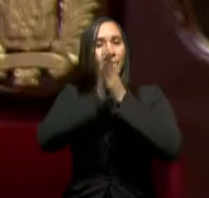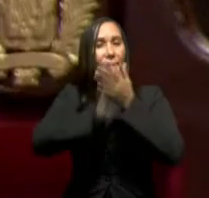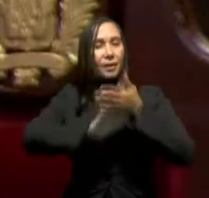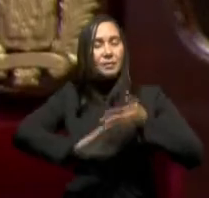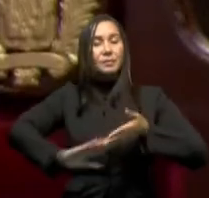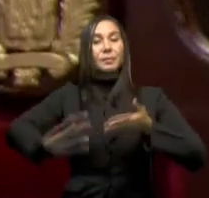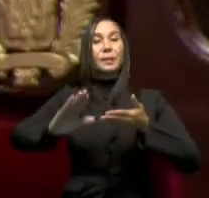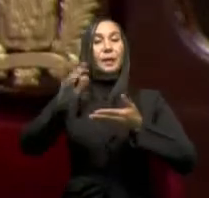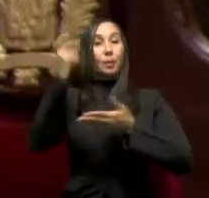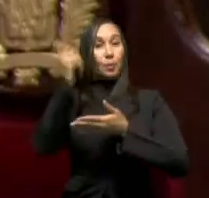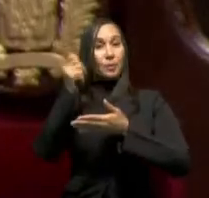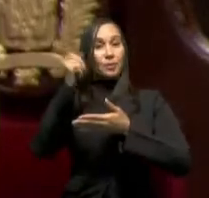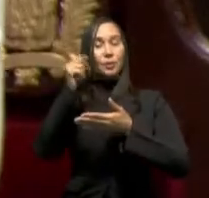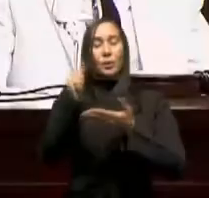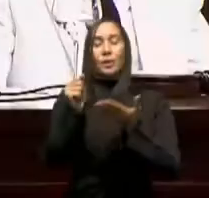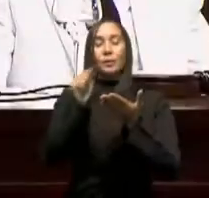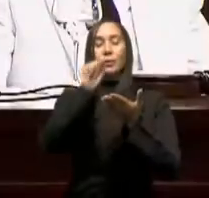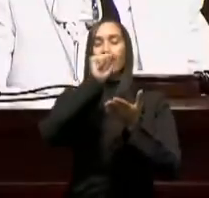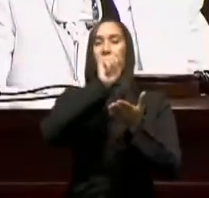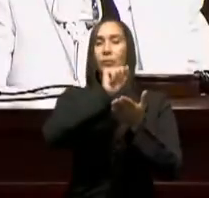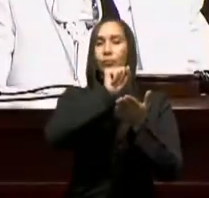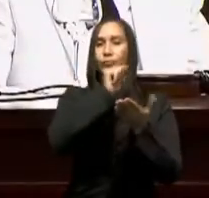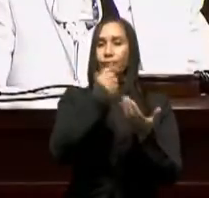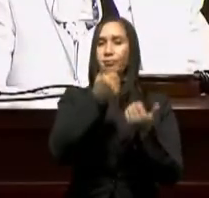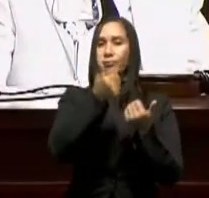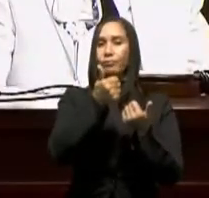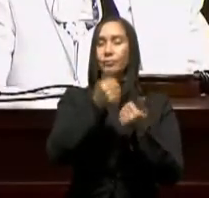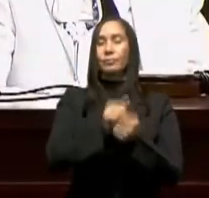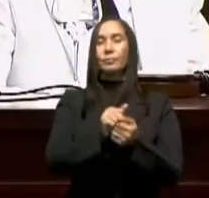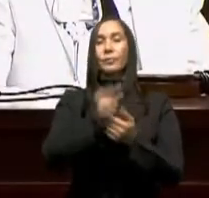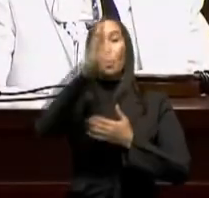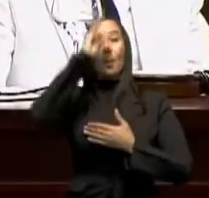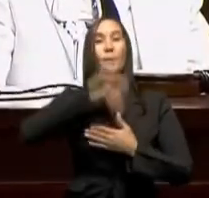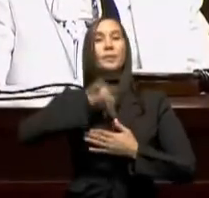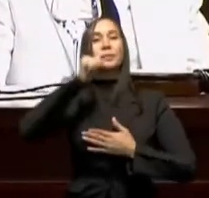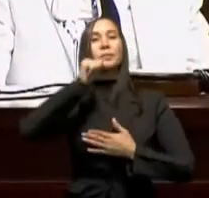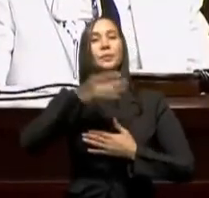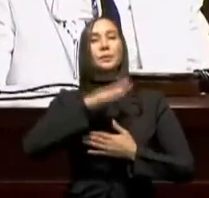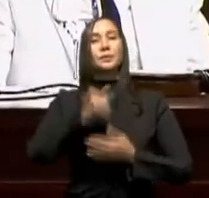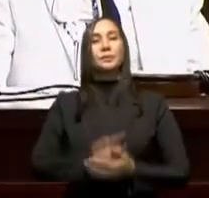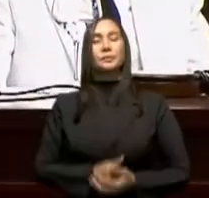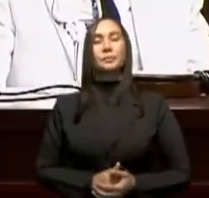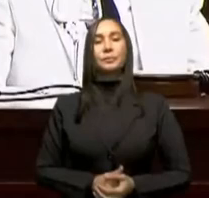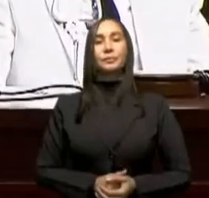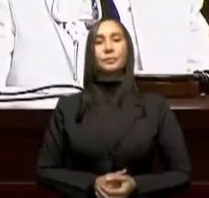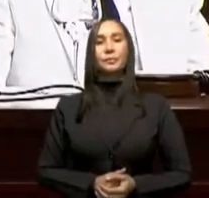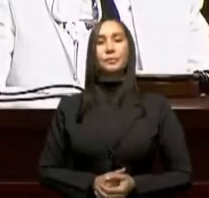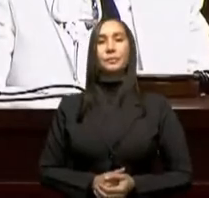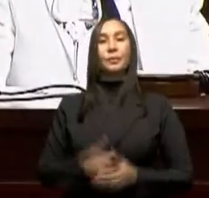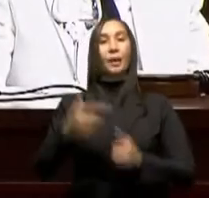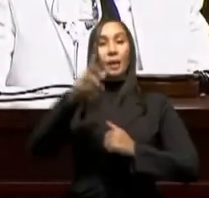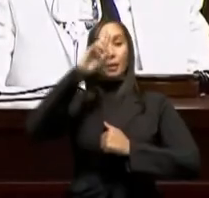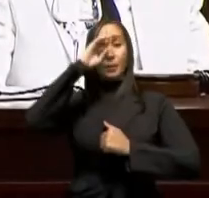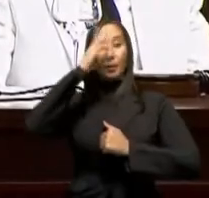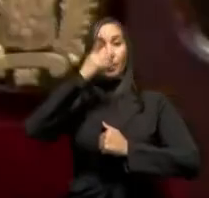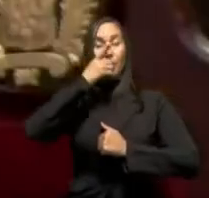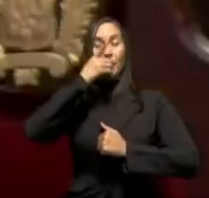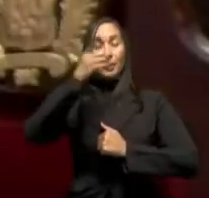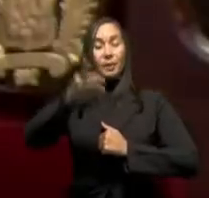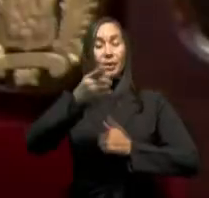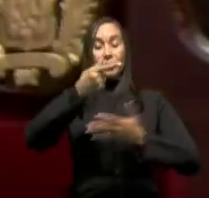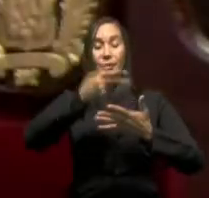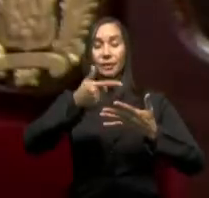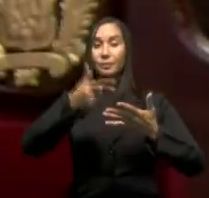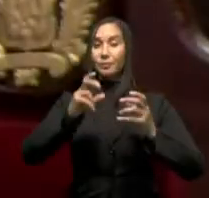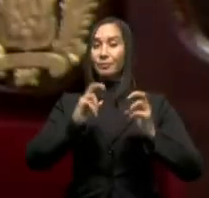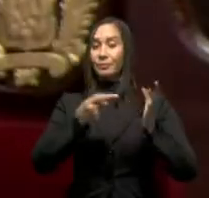cuente con la garantía universal de pensiones dignas. Señoras y señores, nuestro país tiene las condiciones